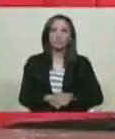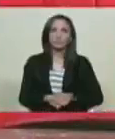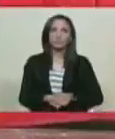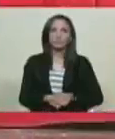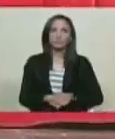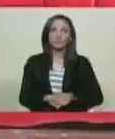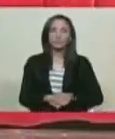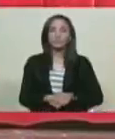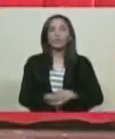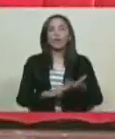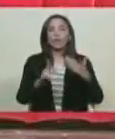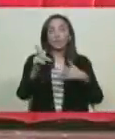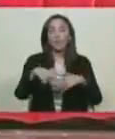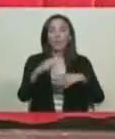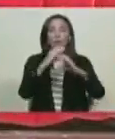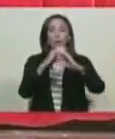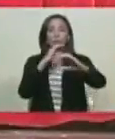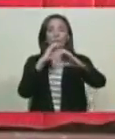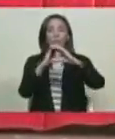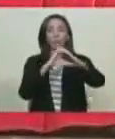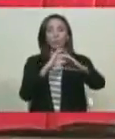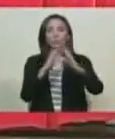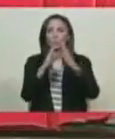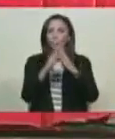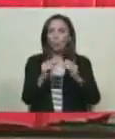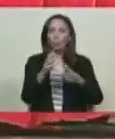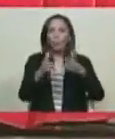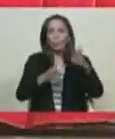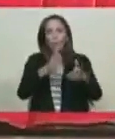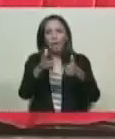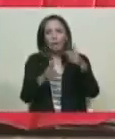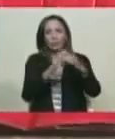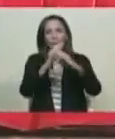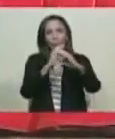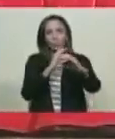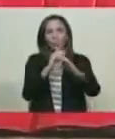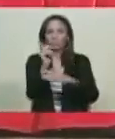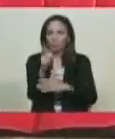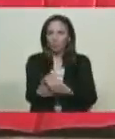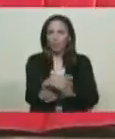A los autobuseros y operadores de transporte superficial,